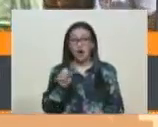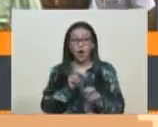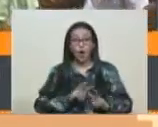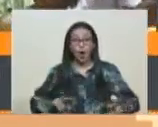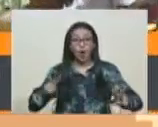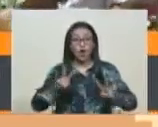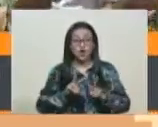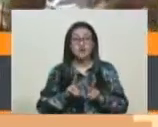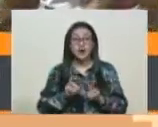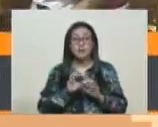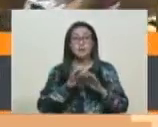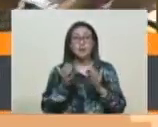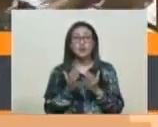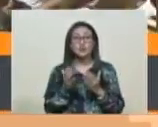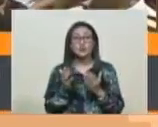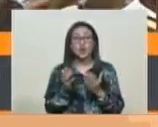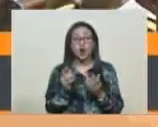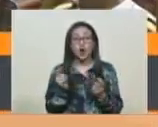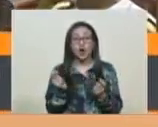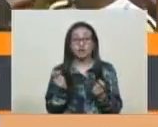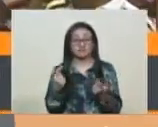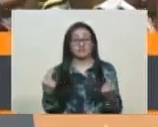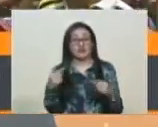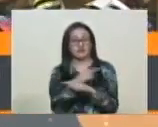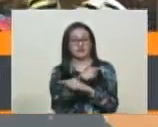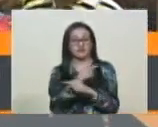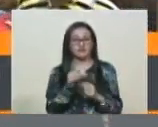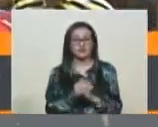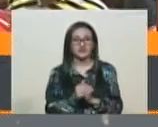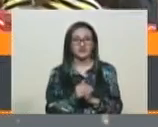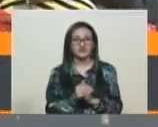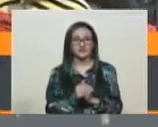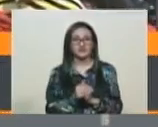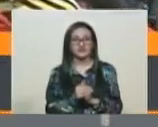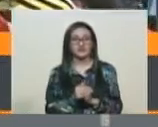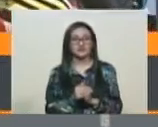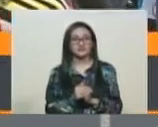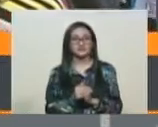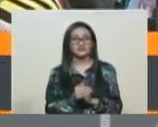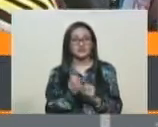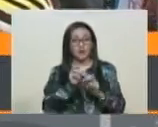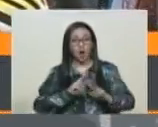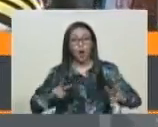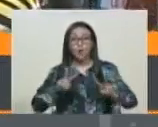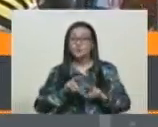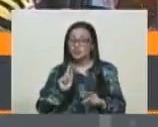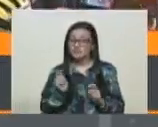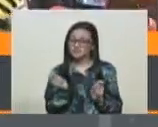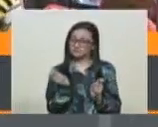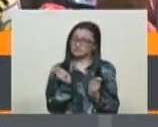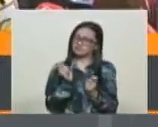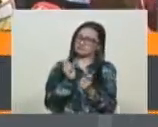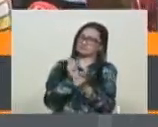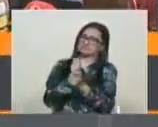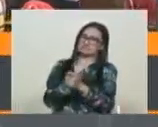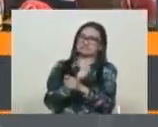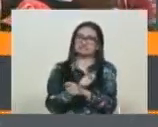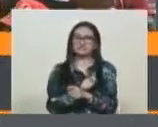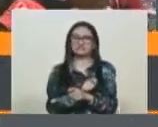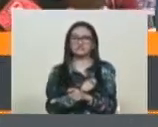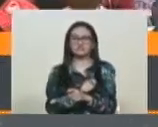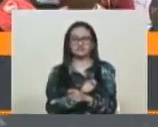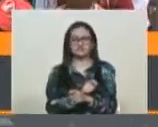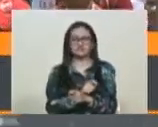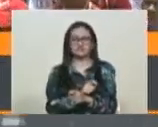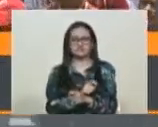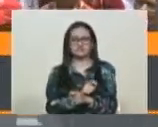mundo al revés. Y es un gran desafío del sistema de las Naciones Unidas enderezar ese mundo al revés. Darle